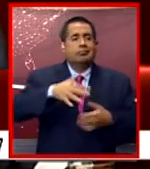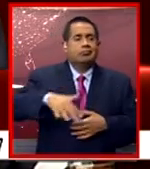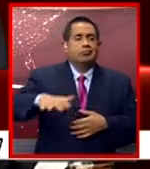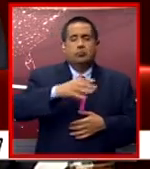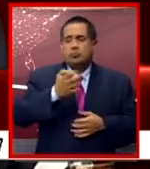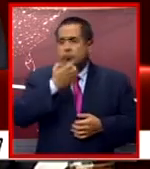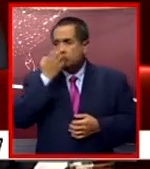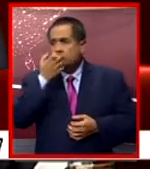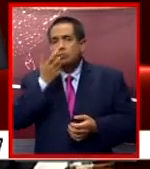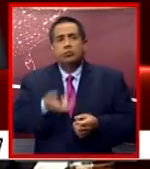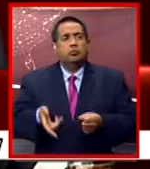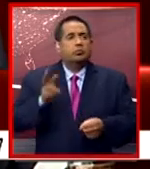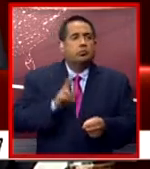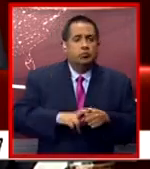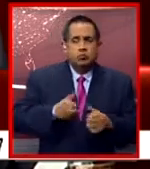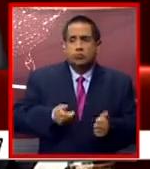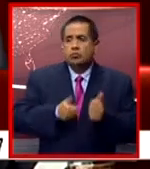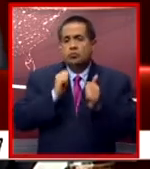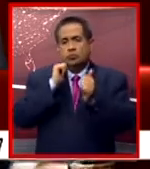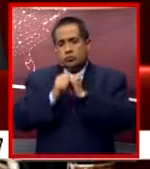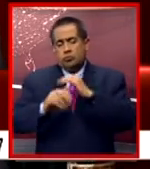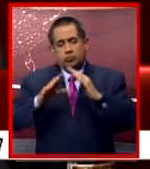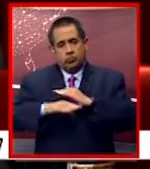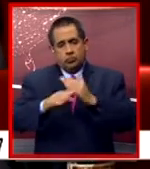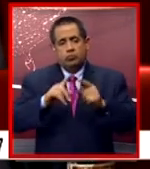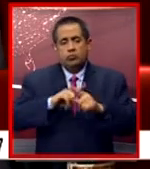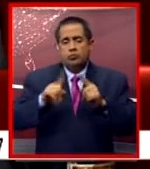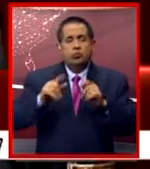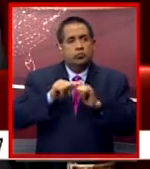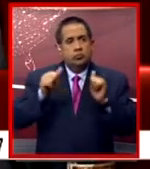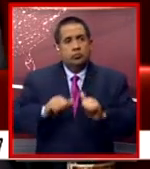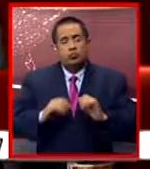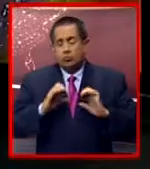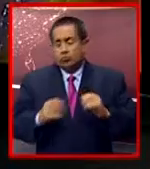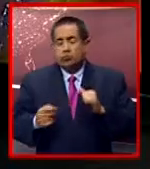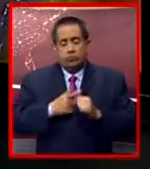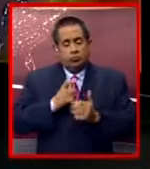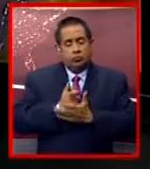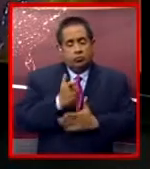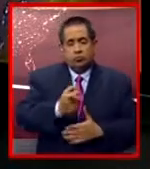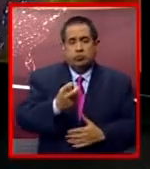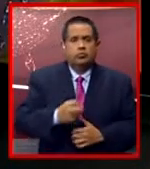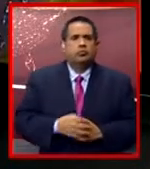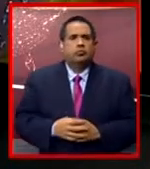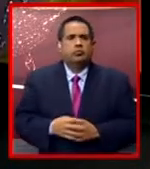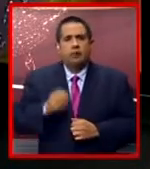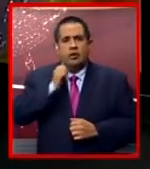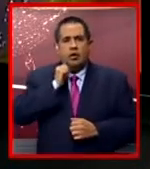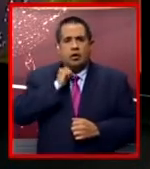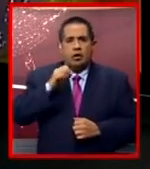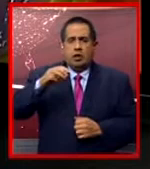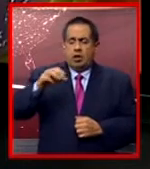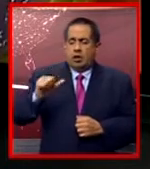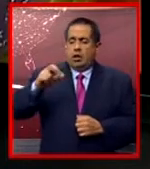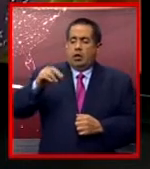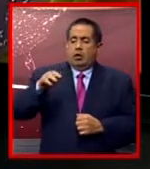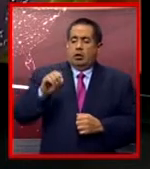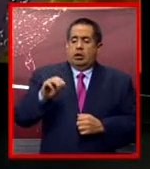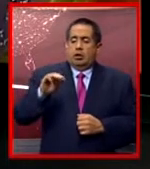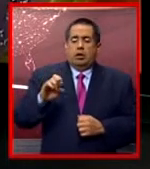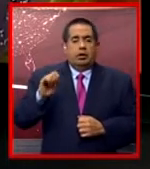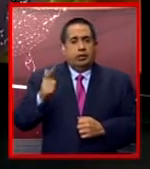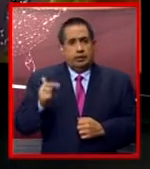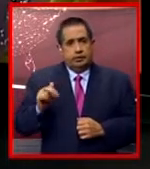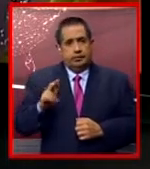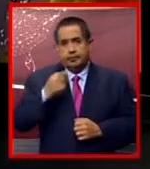las escuelas, hospitales, carreteras y de nuestro patrimonio artístico. El senador Luis Armando Melgar Bravo afirmó que